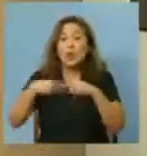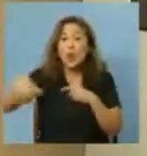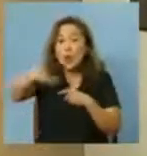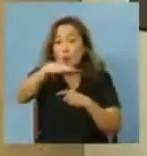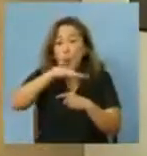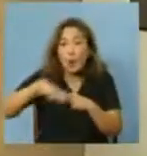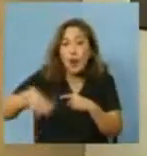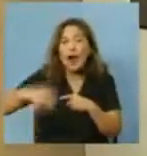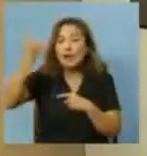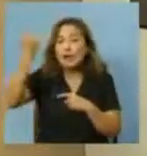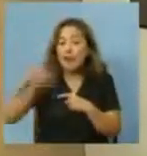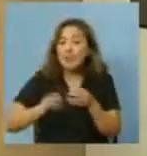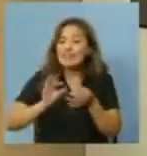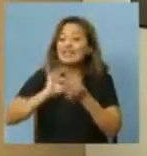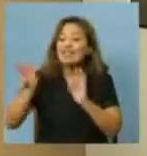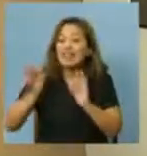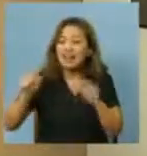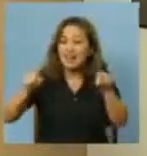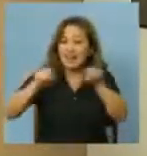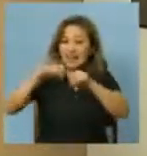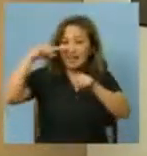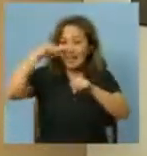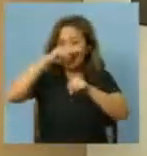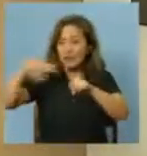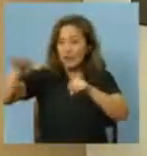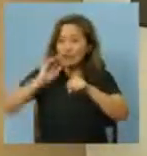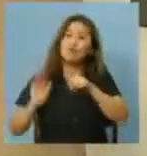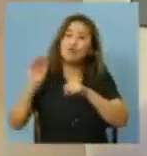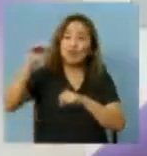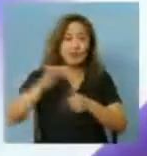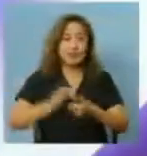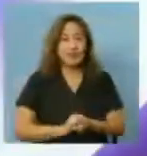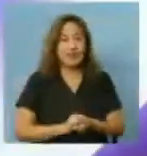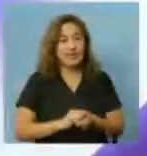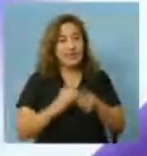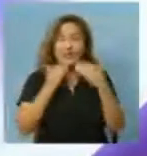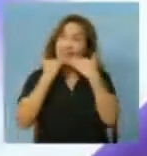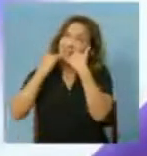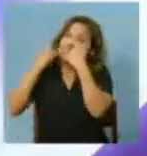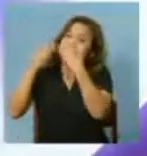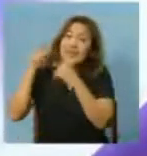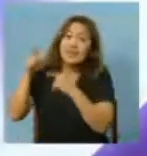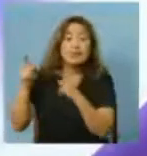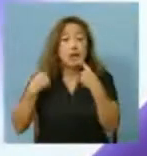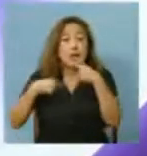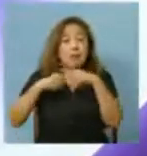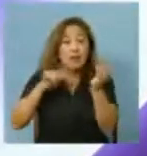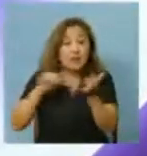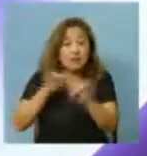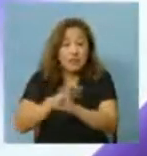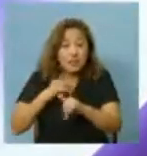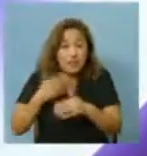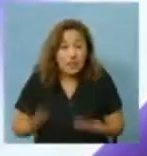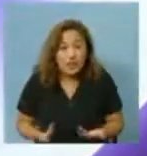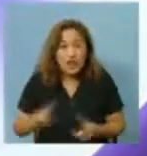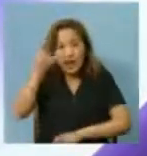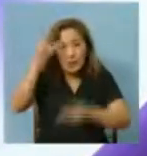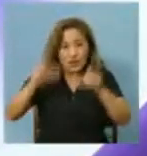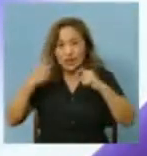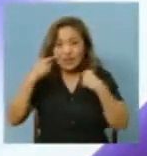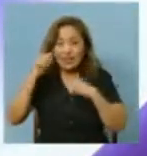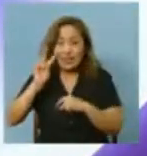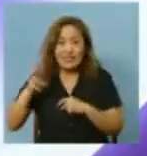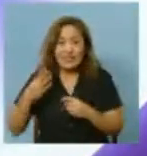de la provincia y muy cerquita de nuestro canal, en el barrio Mariano Moreno. Gracias, Jorge, por este informe y la gente seguro que está